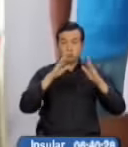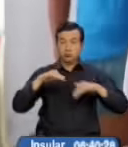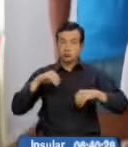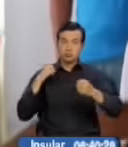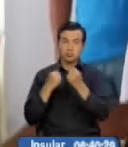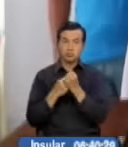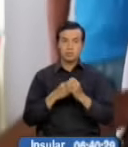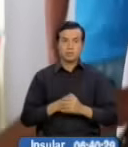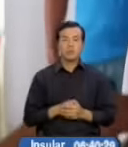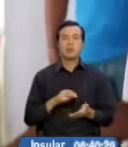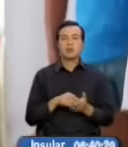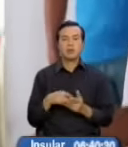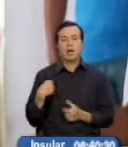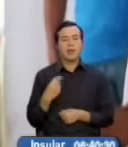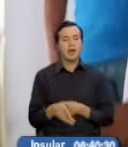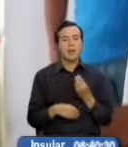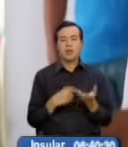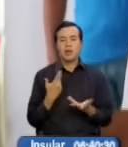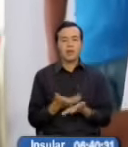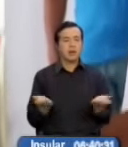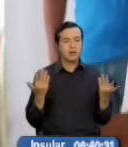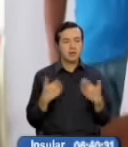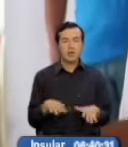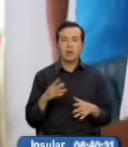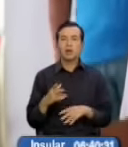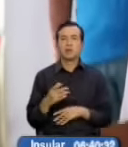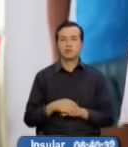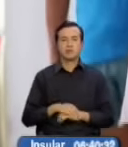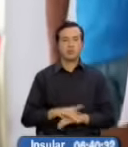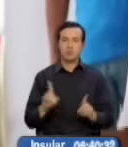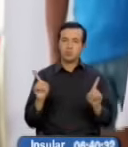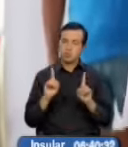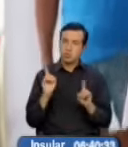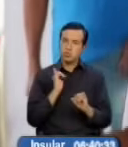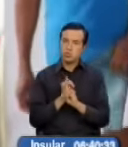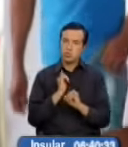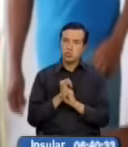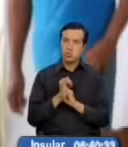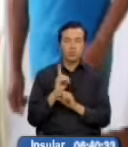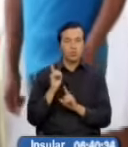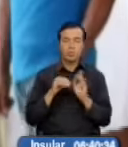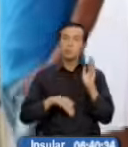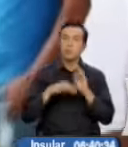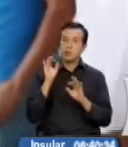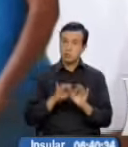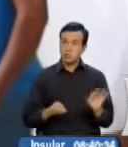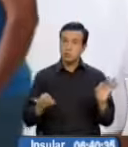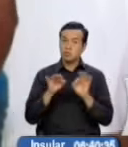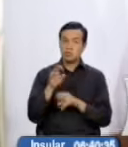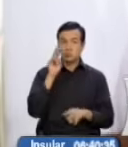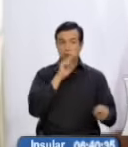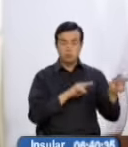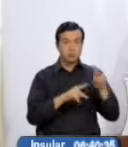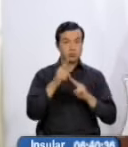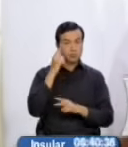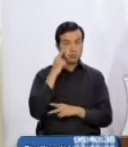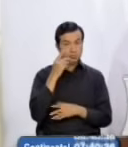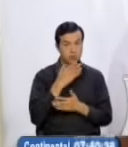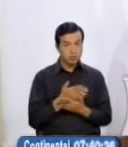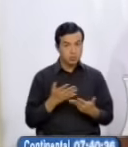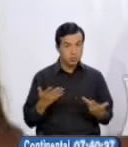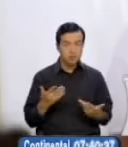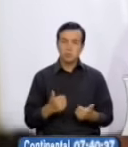es solo dar por dar un crédito de una institución financiera, nosotros también necesitamos ver que esos recursos